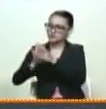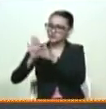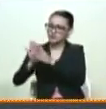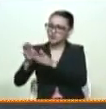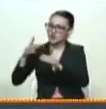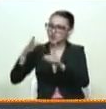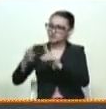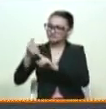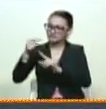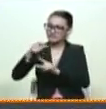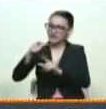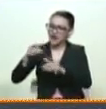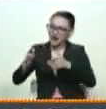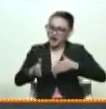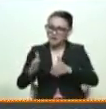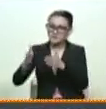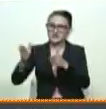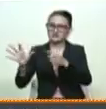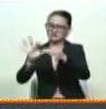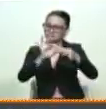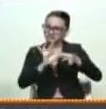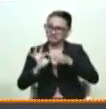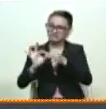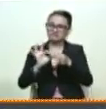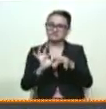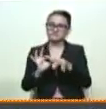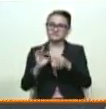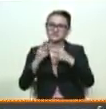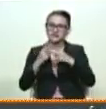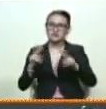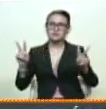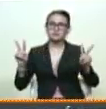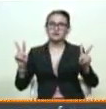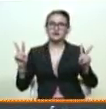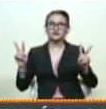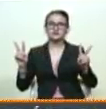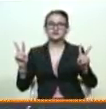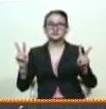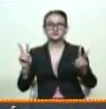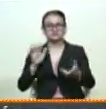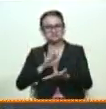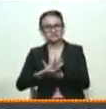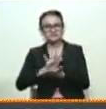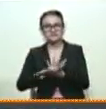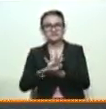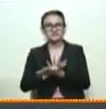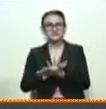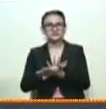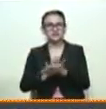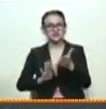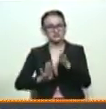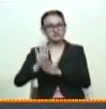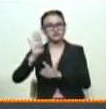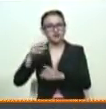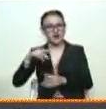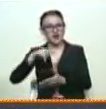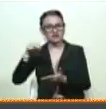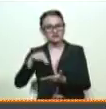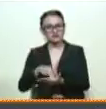camino hacia la reconciliación, la paz, la estabilidad y el desarrollo nacional.